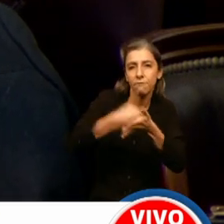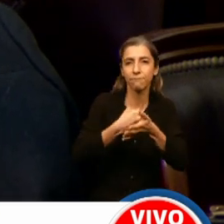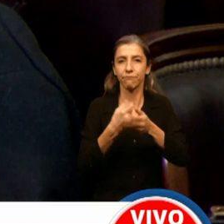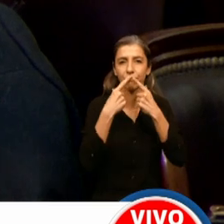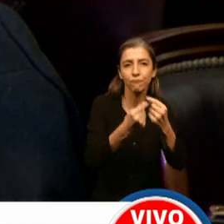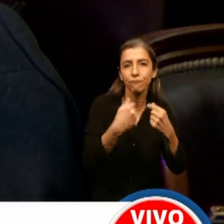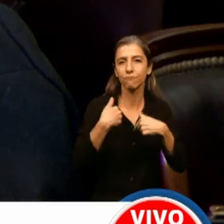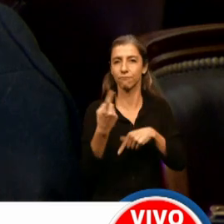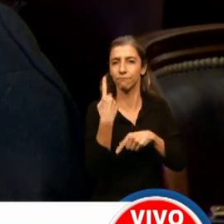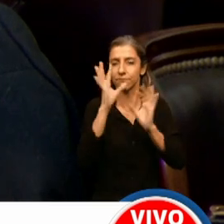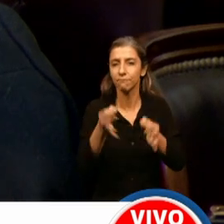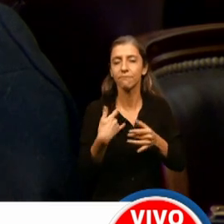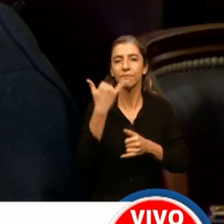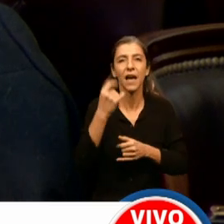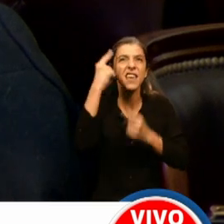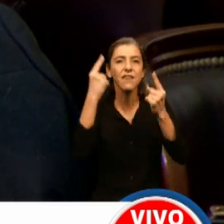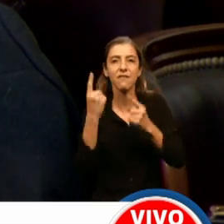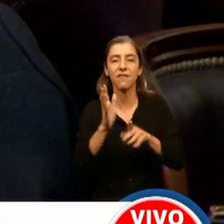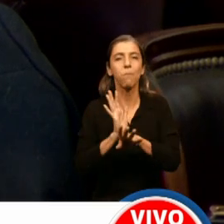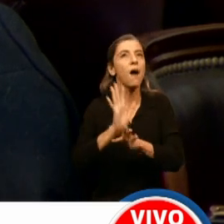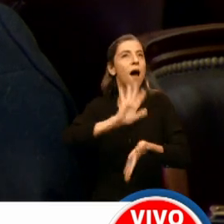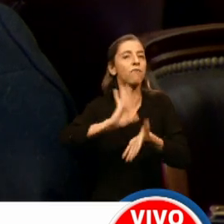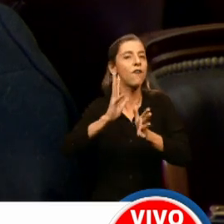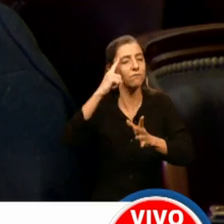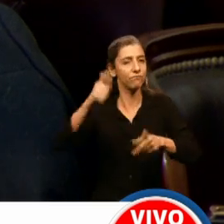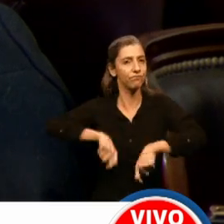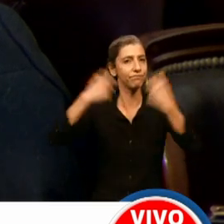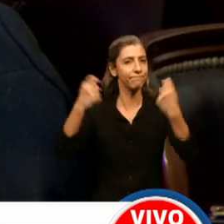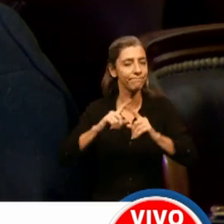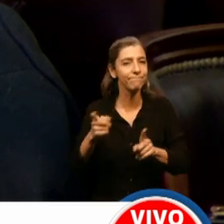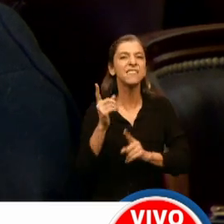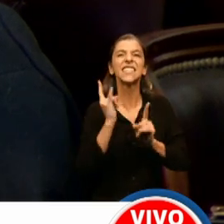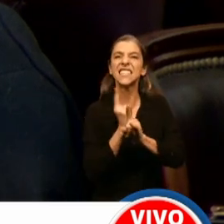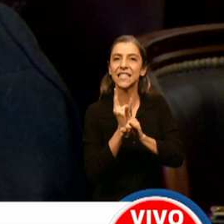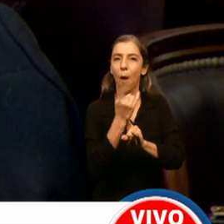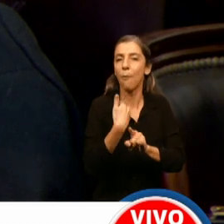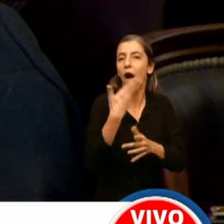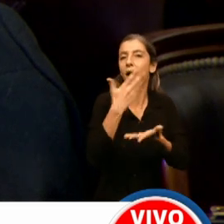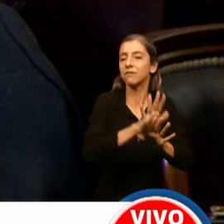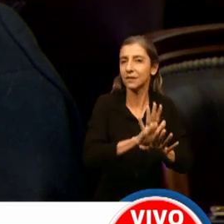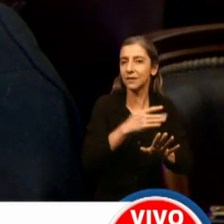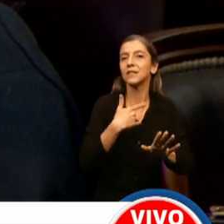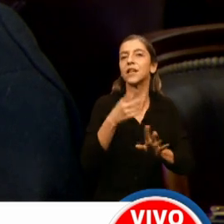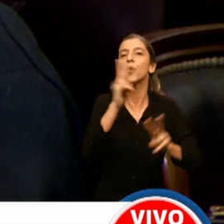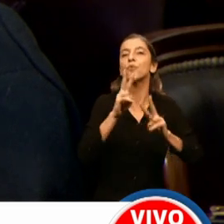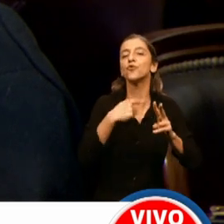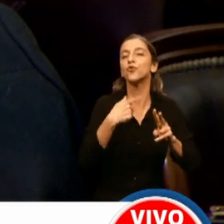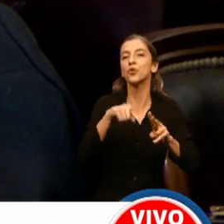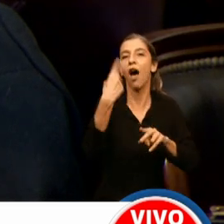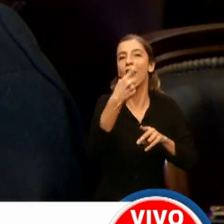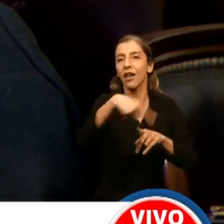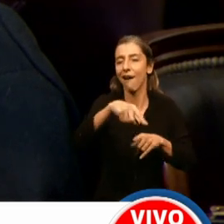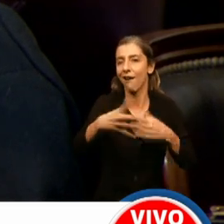discutir hay ideas disruptivas hay usos desviados del mismo discurso dominante para conseguir otros objetivos